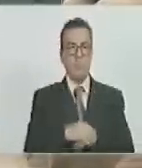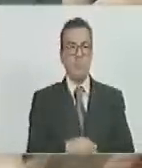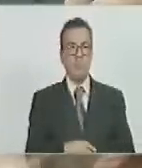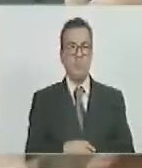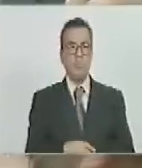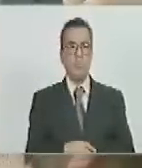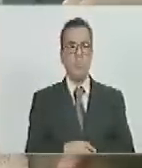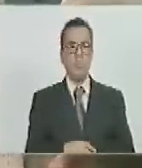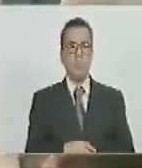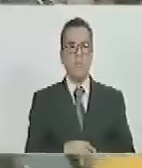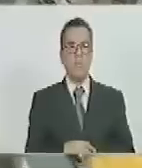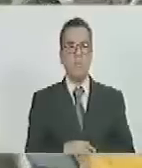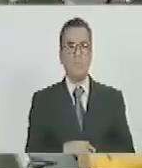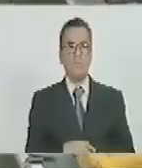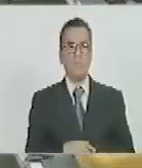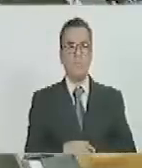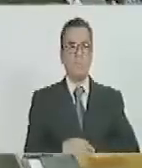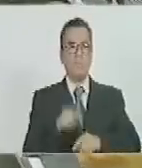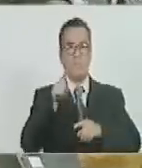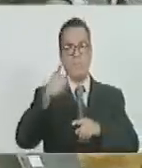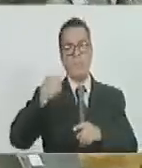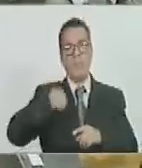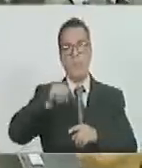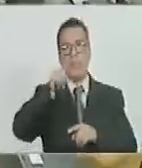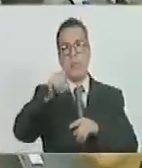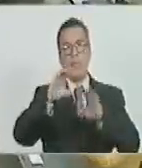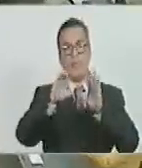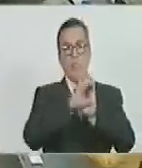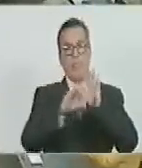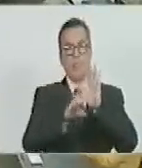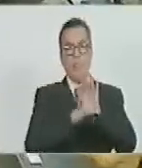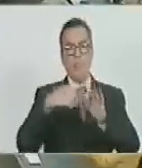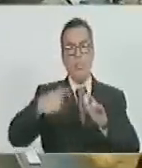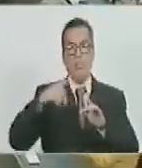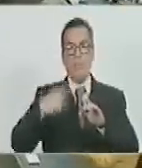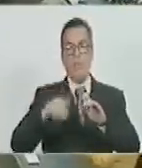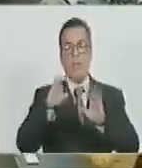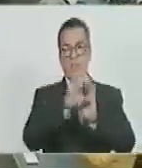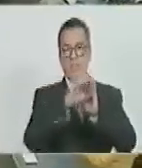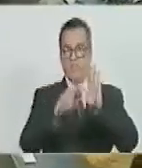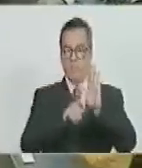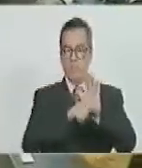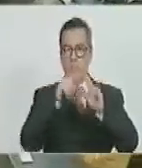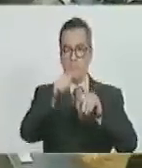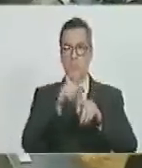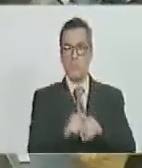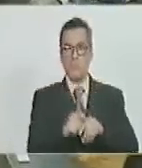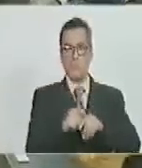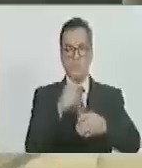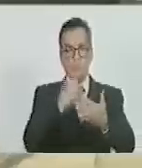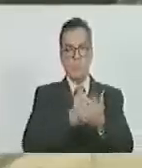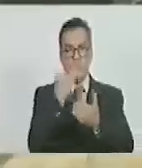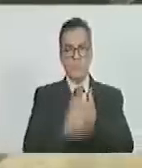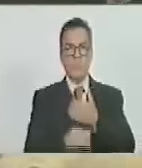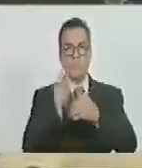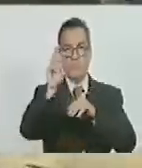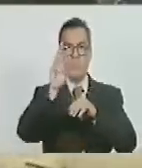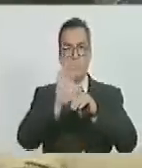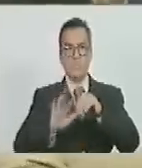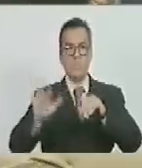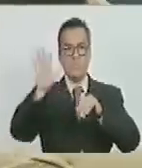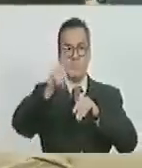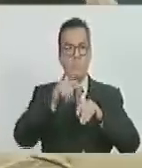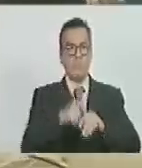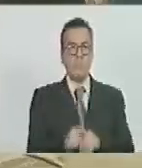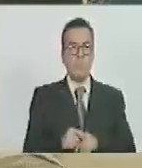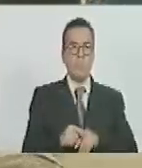Chávez Frías, y que está contenida en esta Constitución los derechos constitucionales, en el Plan de la Patria, en las